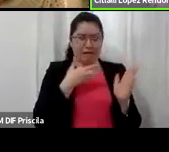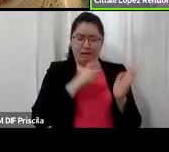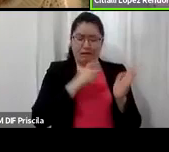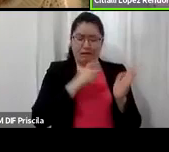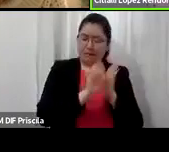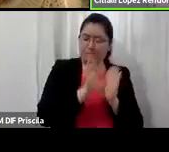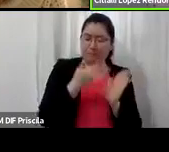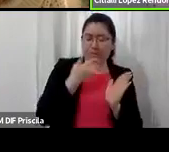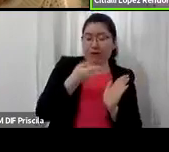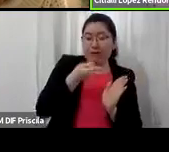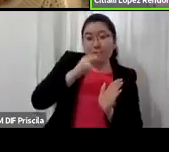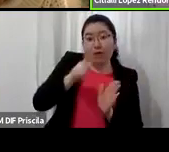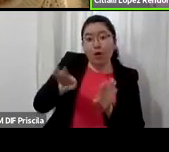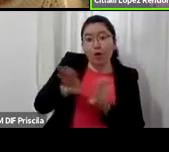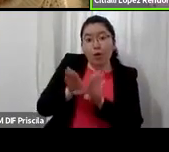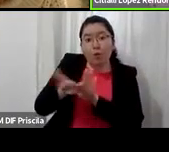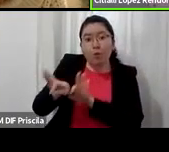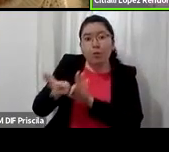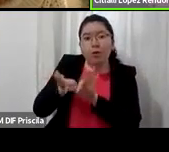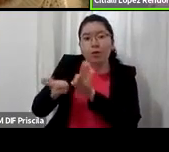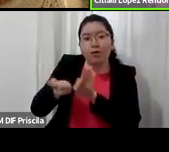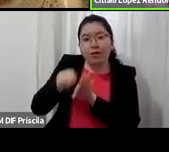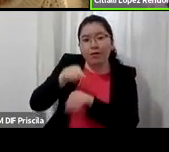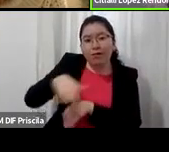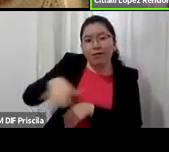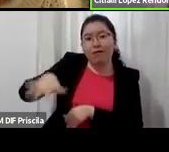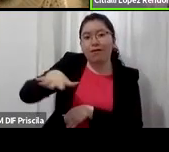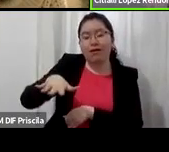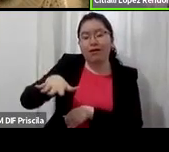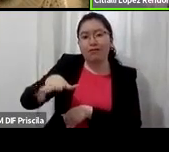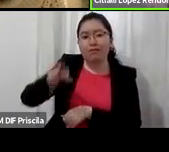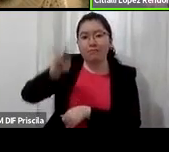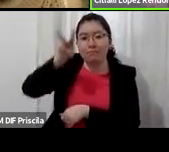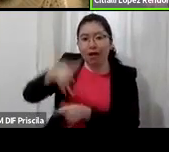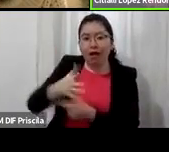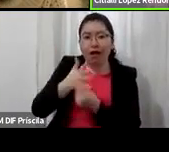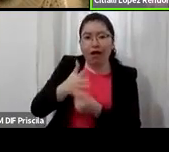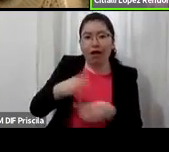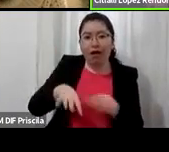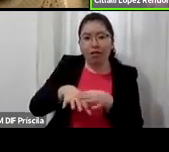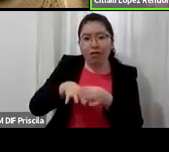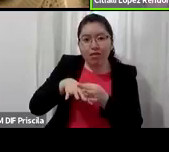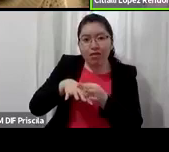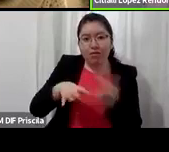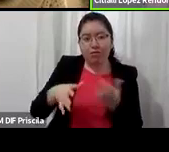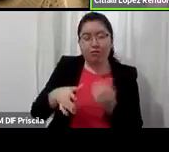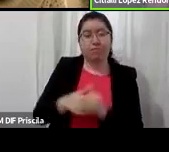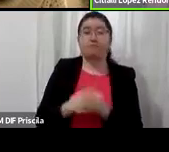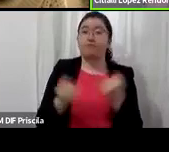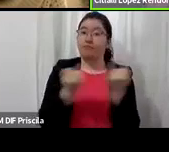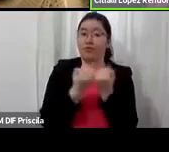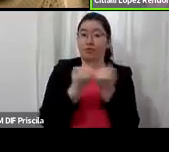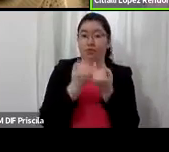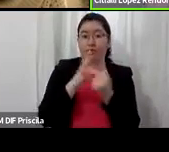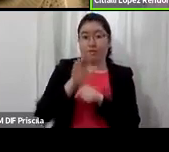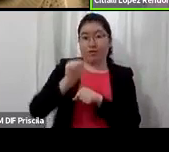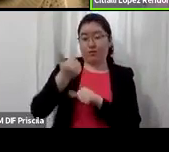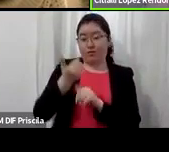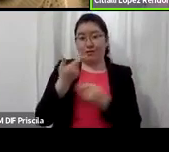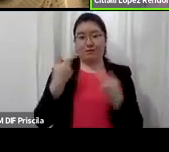un poco, y no supongo, bueno, me gustaría saber si las otras participantes están de acuerdo, en